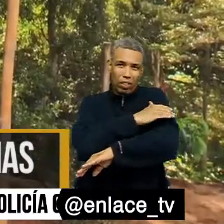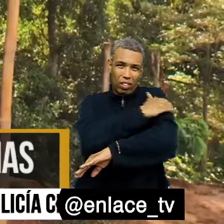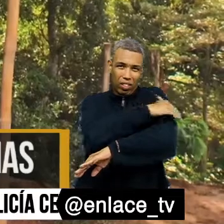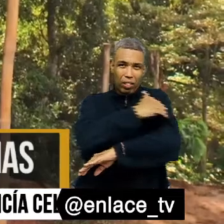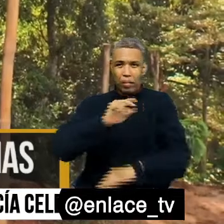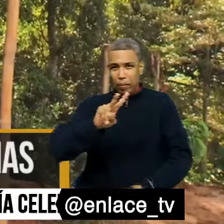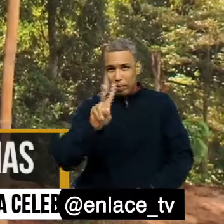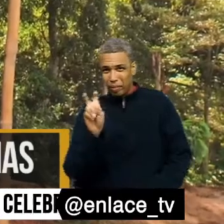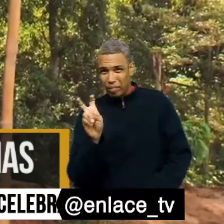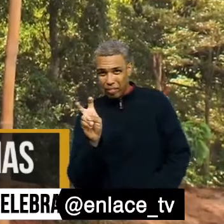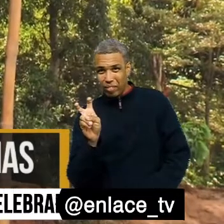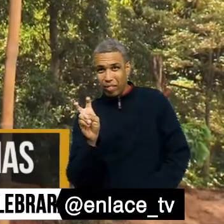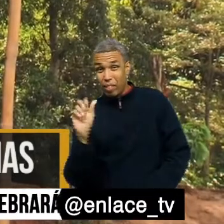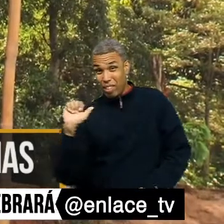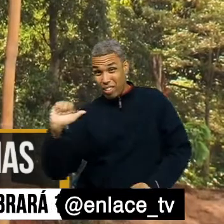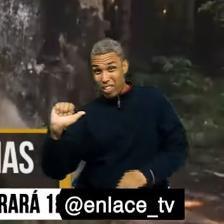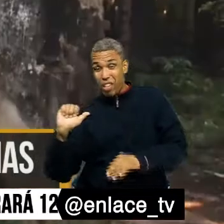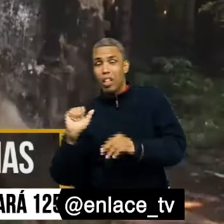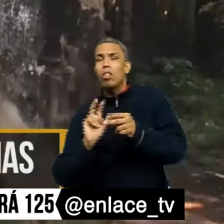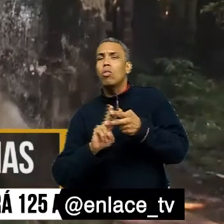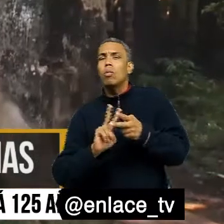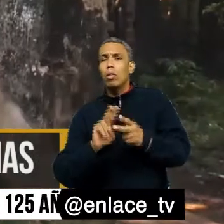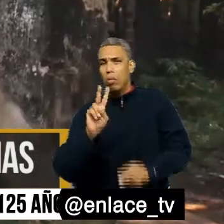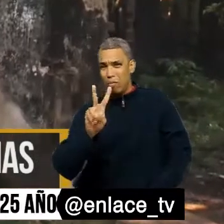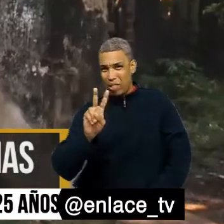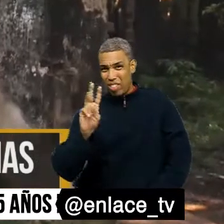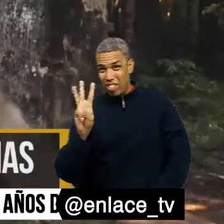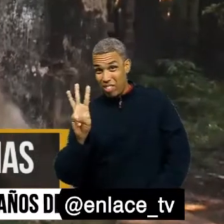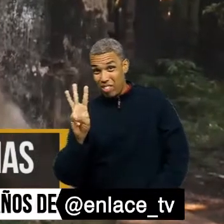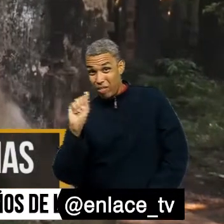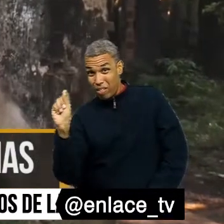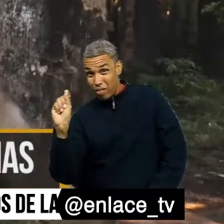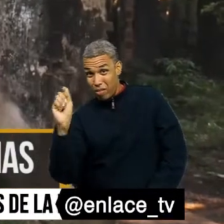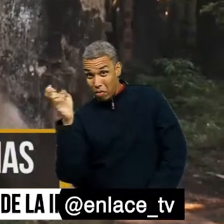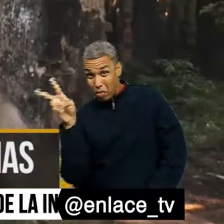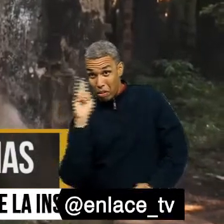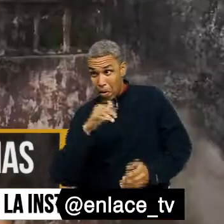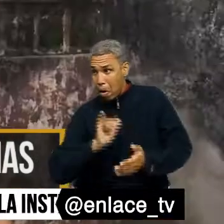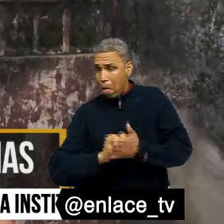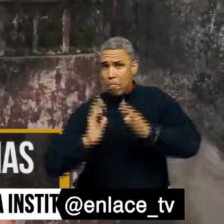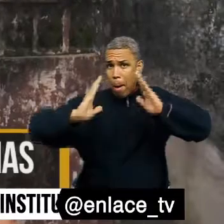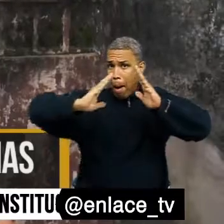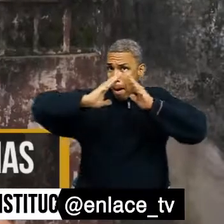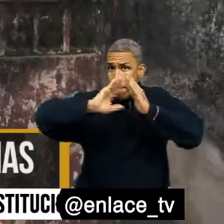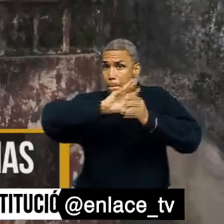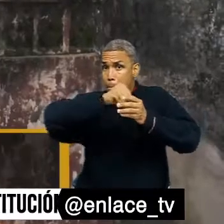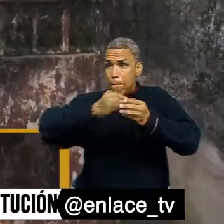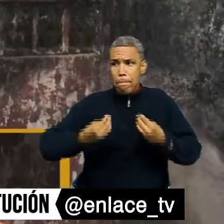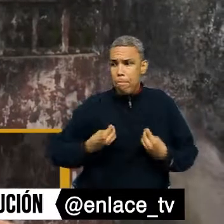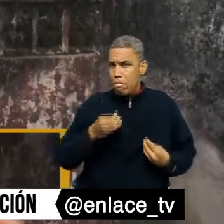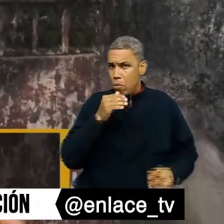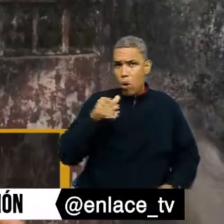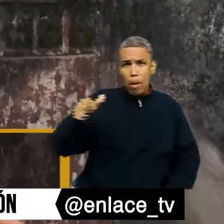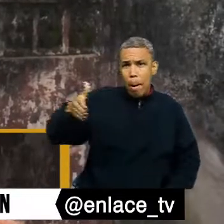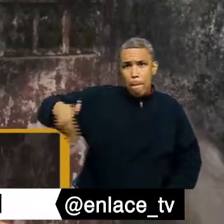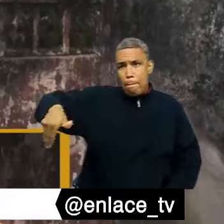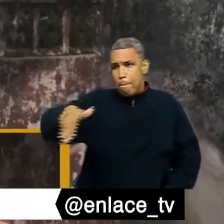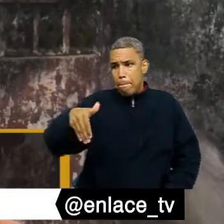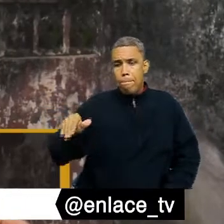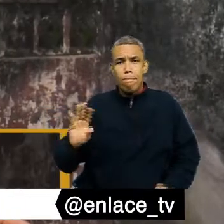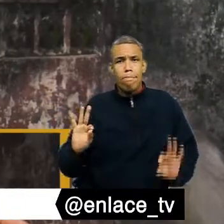motivo por el cual sus habitantes consideran genera aspecto de inseguridad en la zona. Sí, estuvo